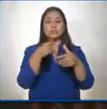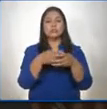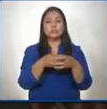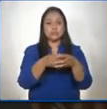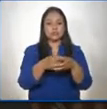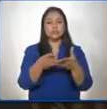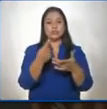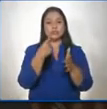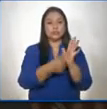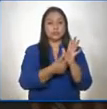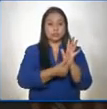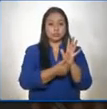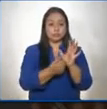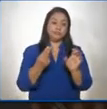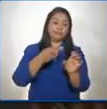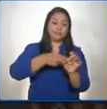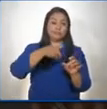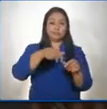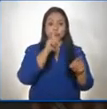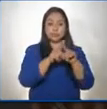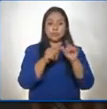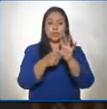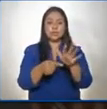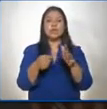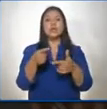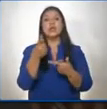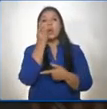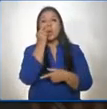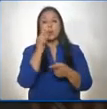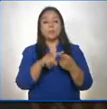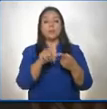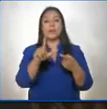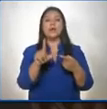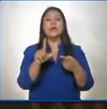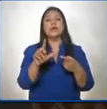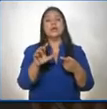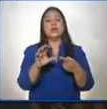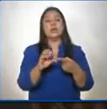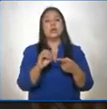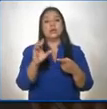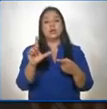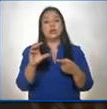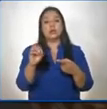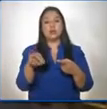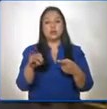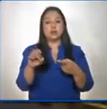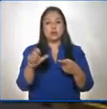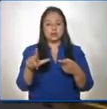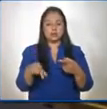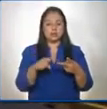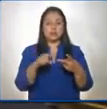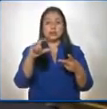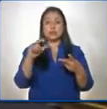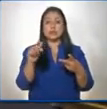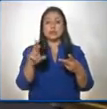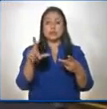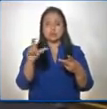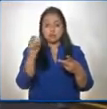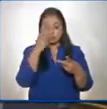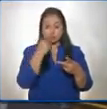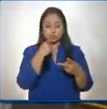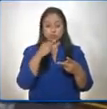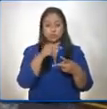el CONADUR. Tenemos la intervención del señor Noé Leopoldo Boror Hernández y del doctor Carlos Antonio Cuilen